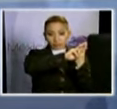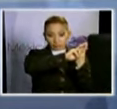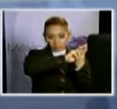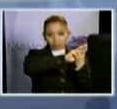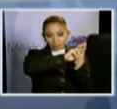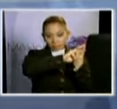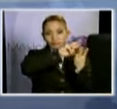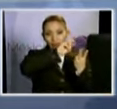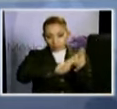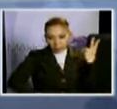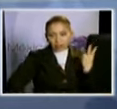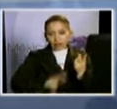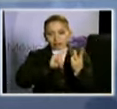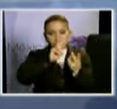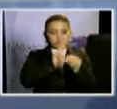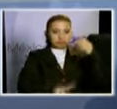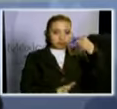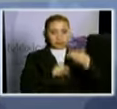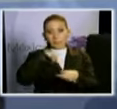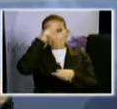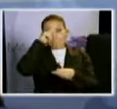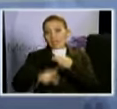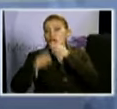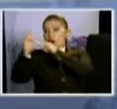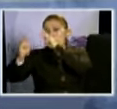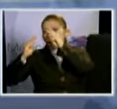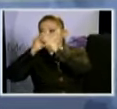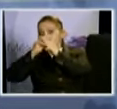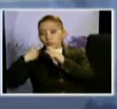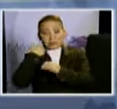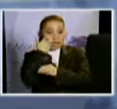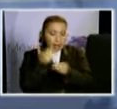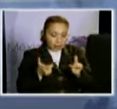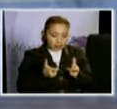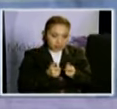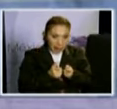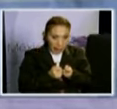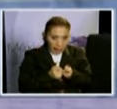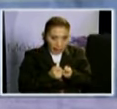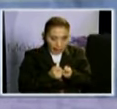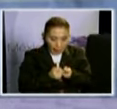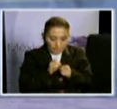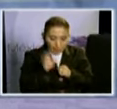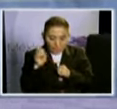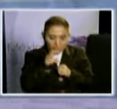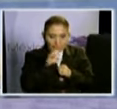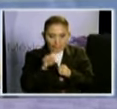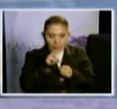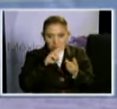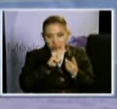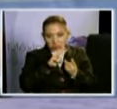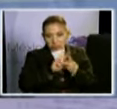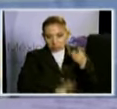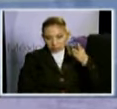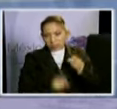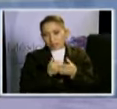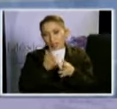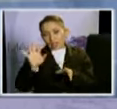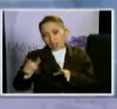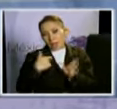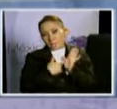etiqueta, México en el Mundo, y si empiezan en este momento a tuitear con ese hashtag, y ahora